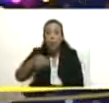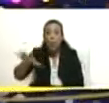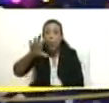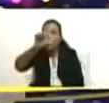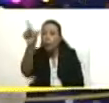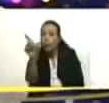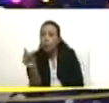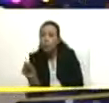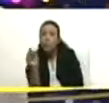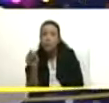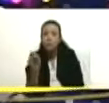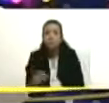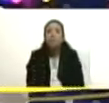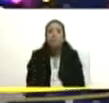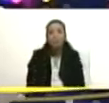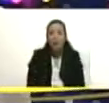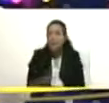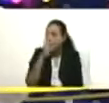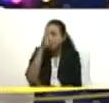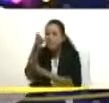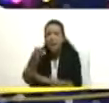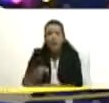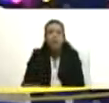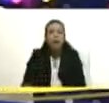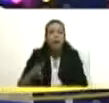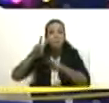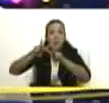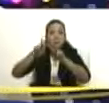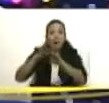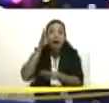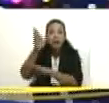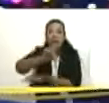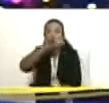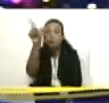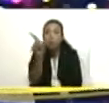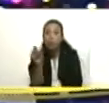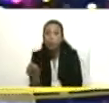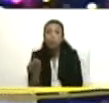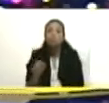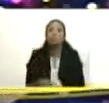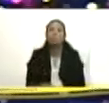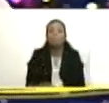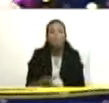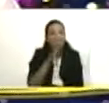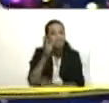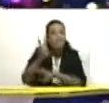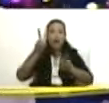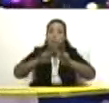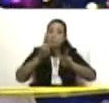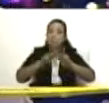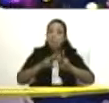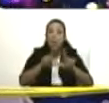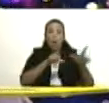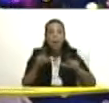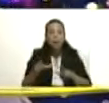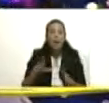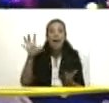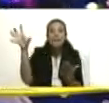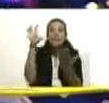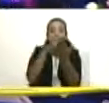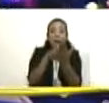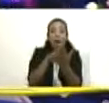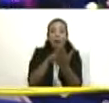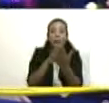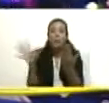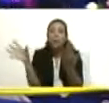su vivienda digna. Llega la gran misión Vivienda Venezuela a la Guayana Esequiba, Estado venezolano,